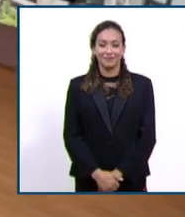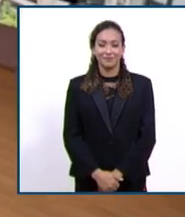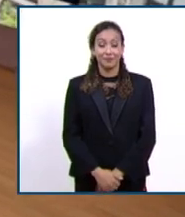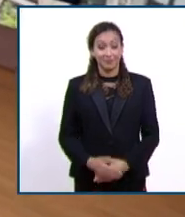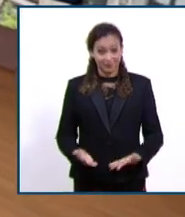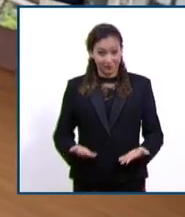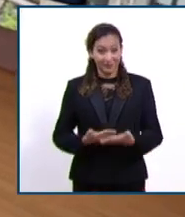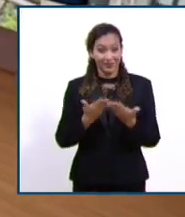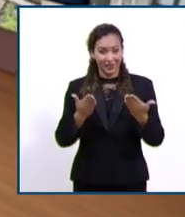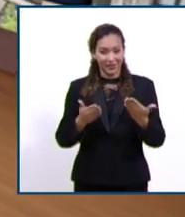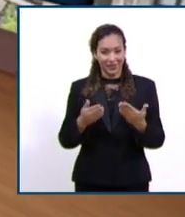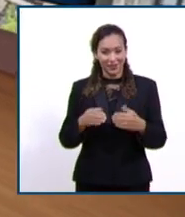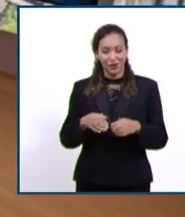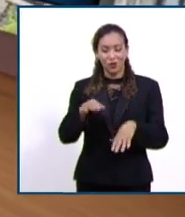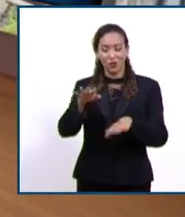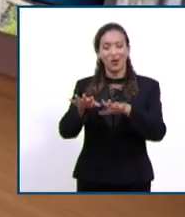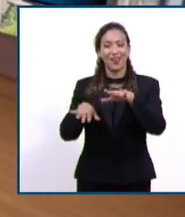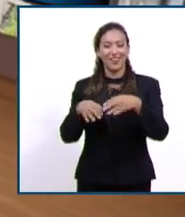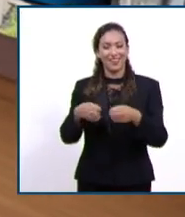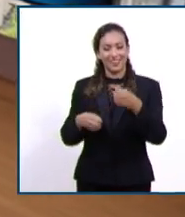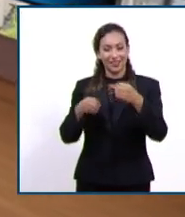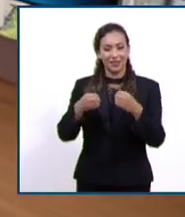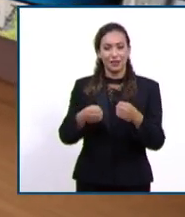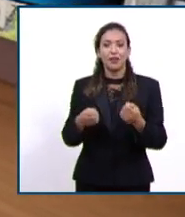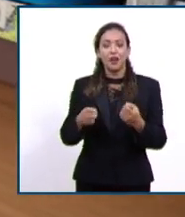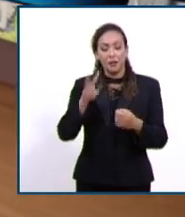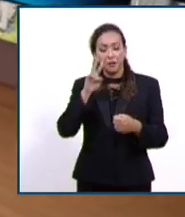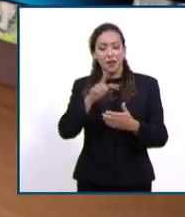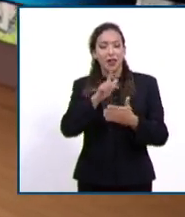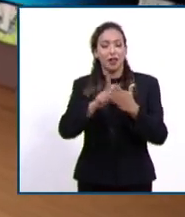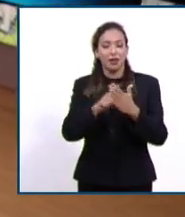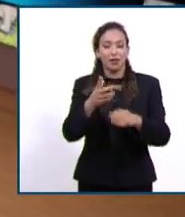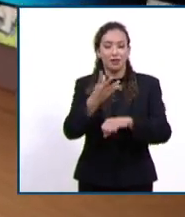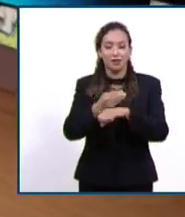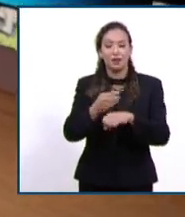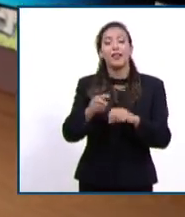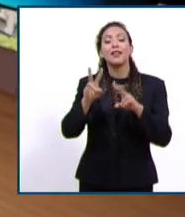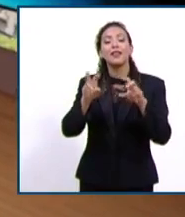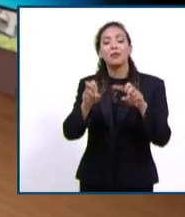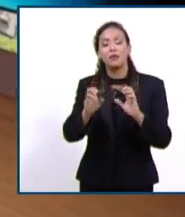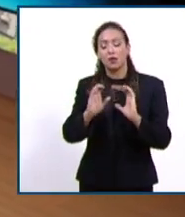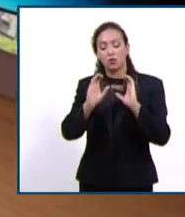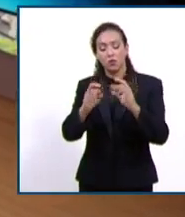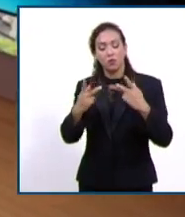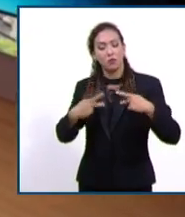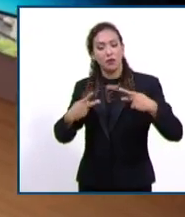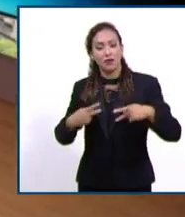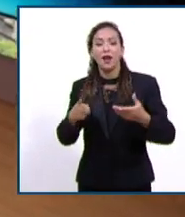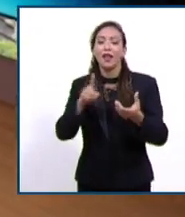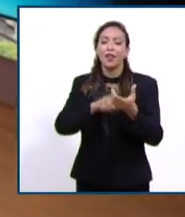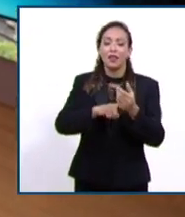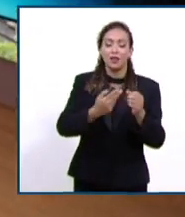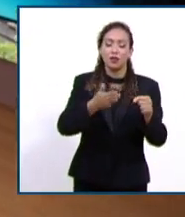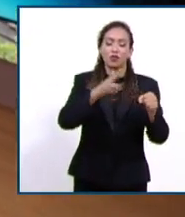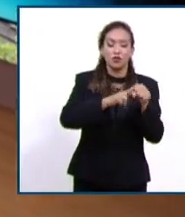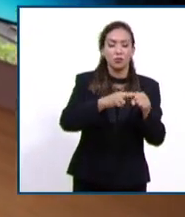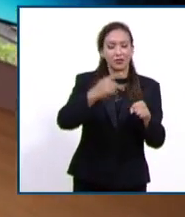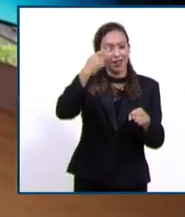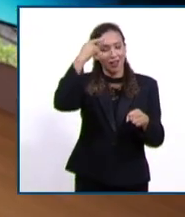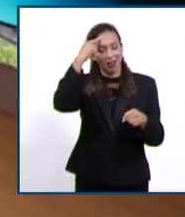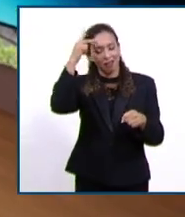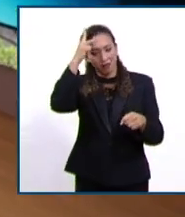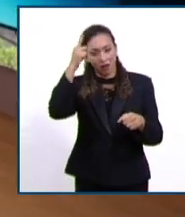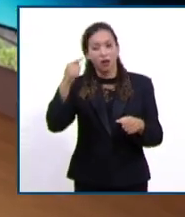Por su parte, las salas resolvieron asuntos en materia de solicitudes de asilo, internamiento en centros psiquiátricos y facultades